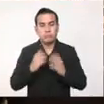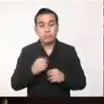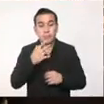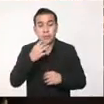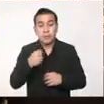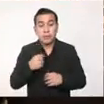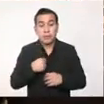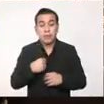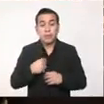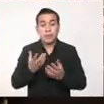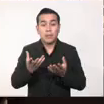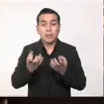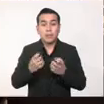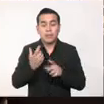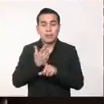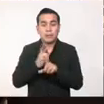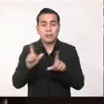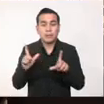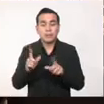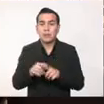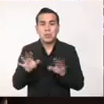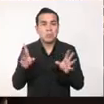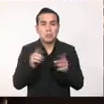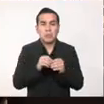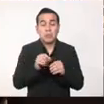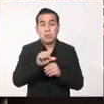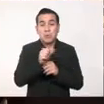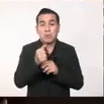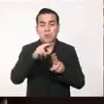Si lo quisiera lo podría hacer porque sé que lo puedo hacer, pero no me he reunido.